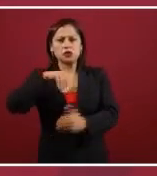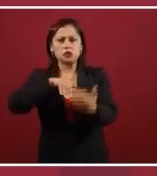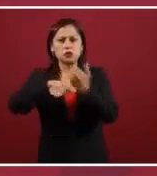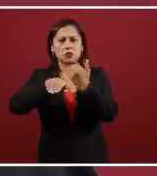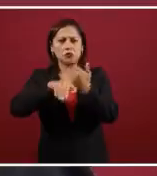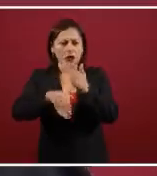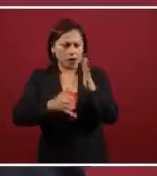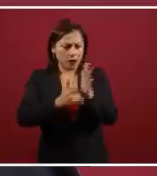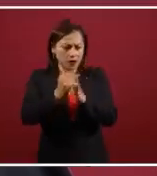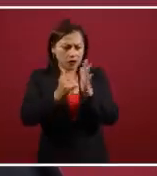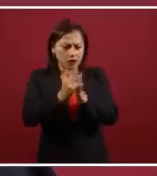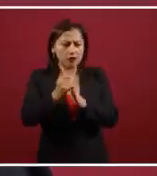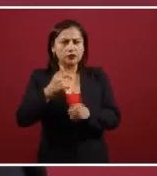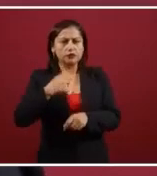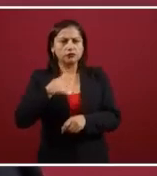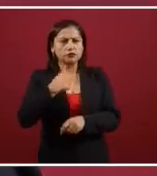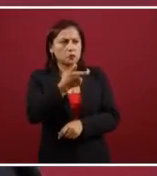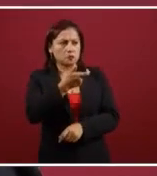cobrando menos,